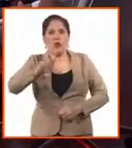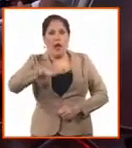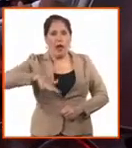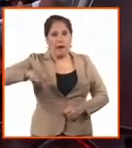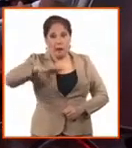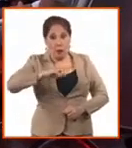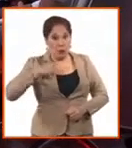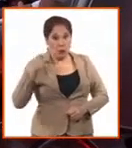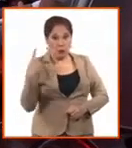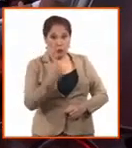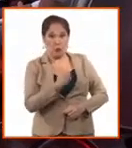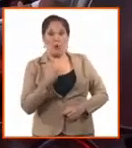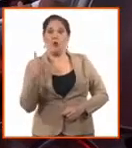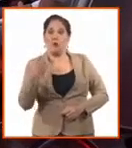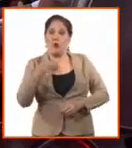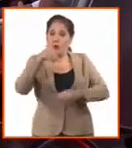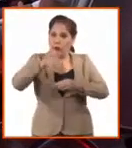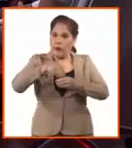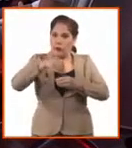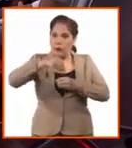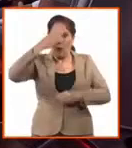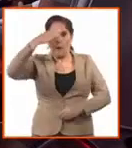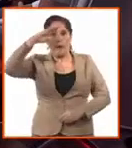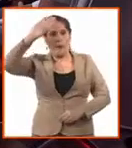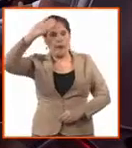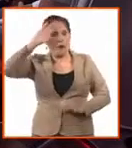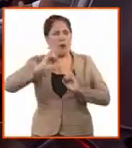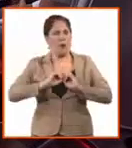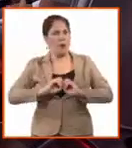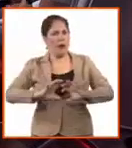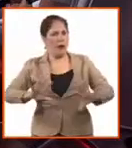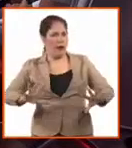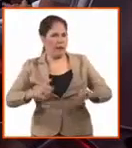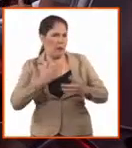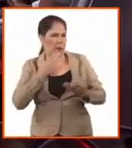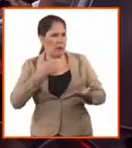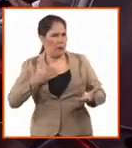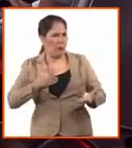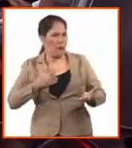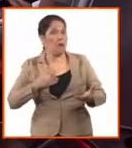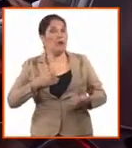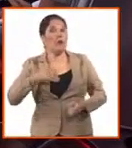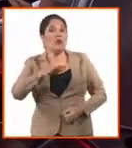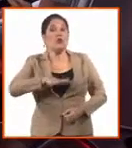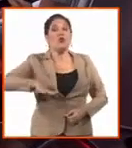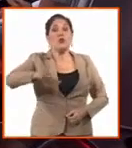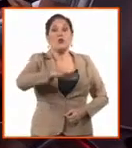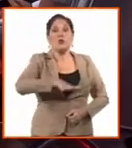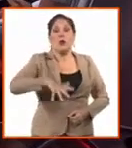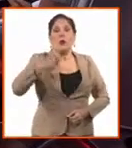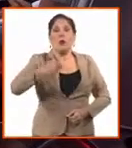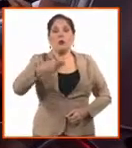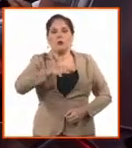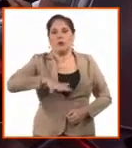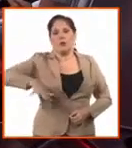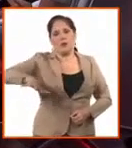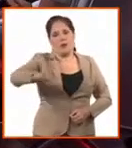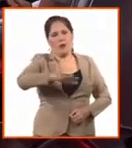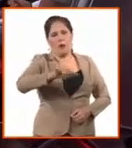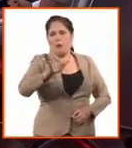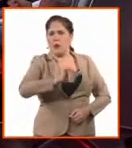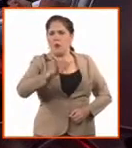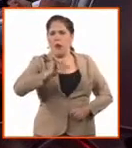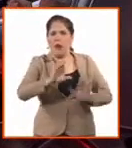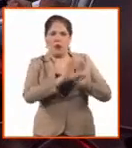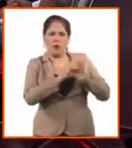construir el socialismo que estamos al que estamos aspirando el hoy emilio y es un socialismo de justicia social como está en nuestra